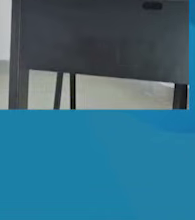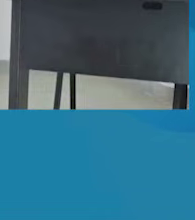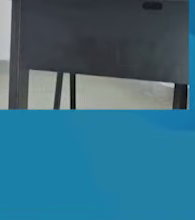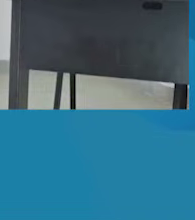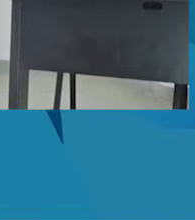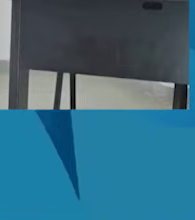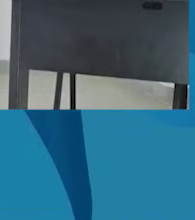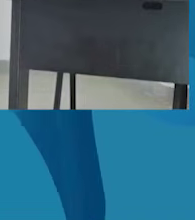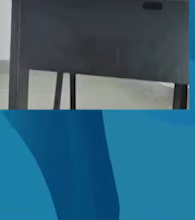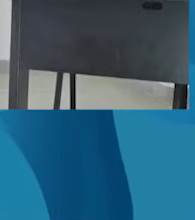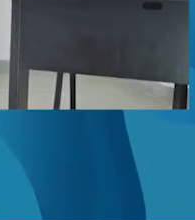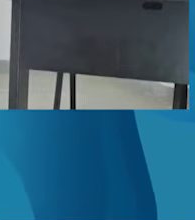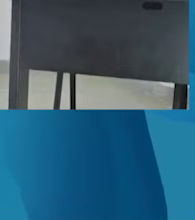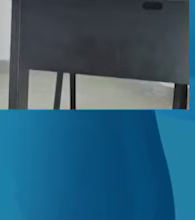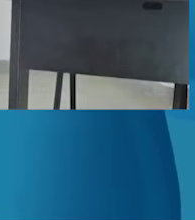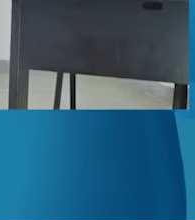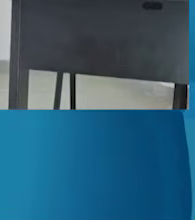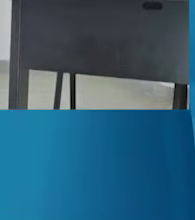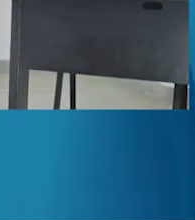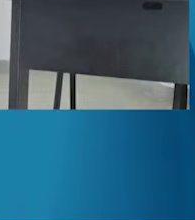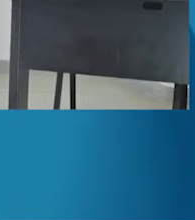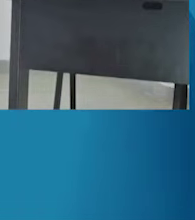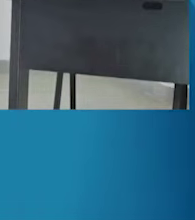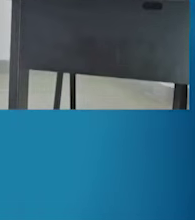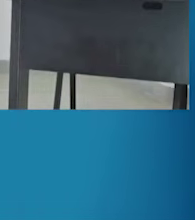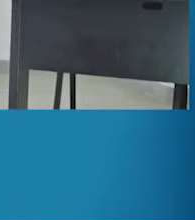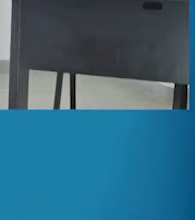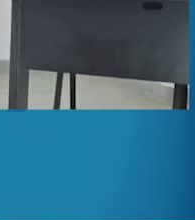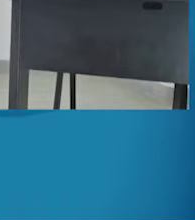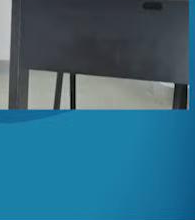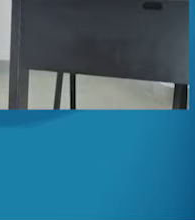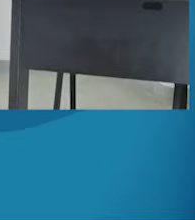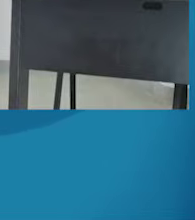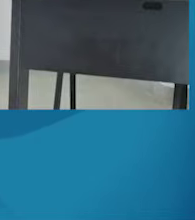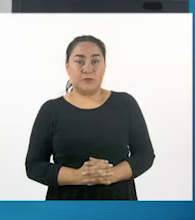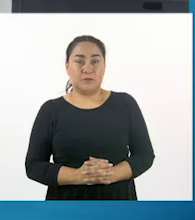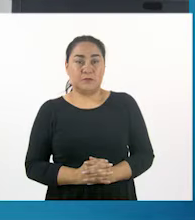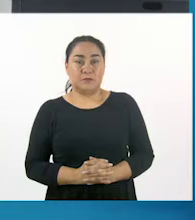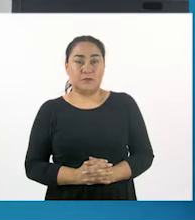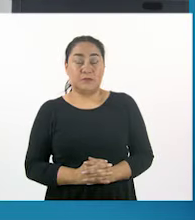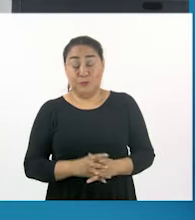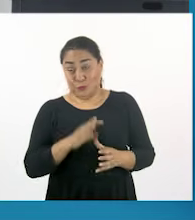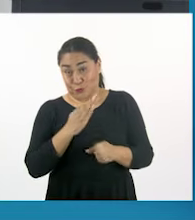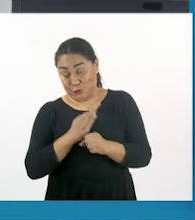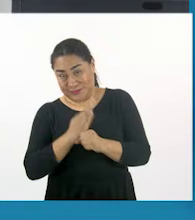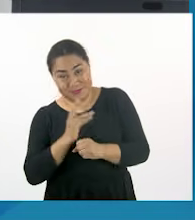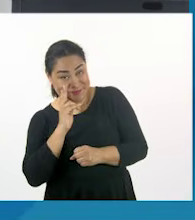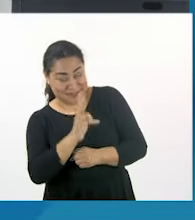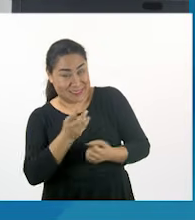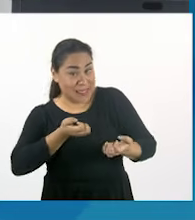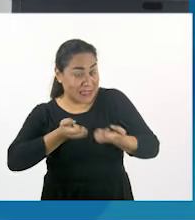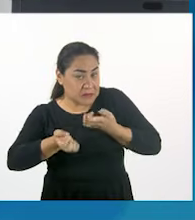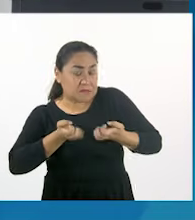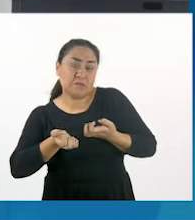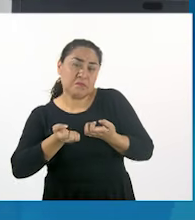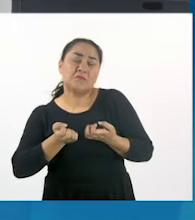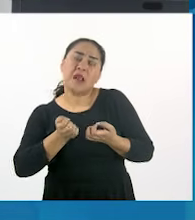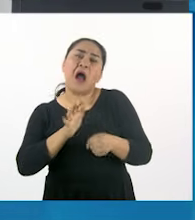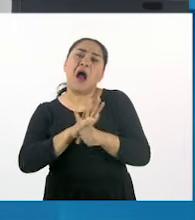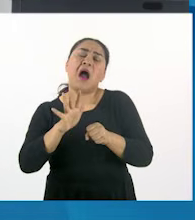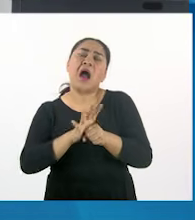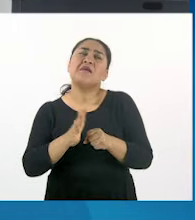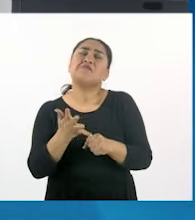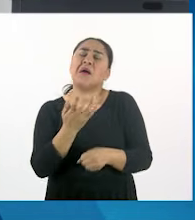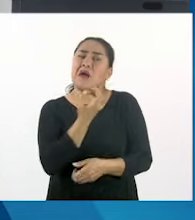cinco, seis, siete y ocho. Este movimiento lo podemos trabajar desde preescolar.